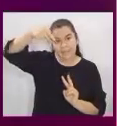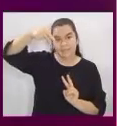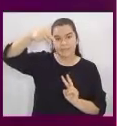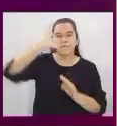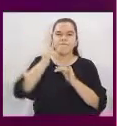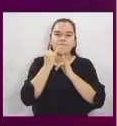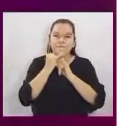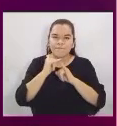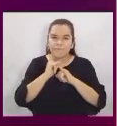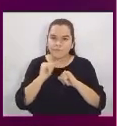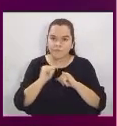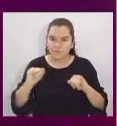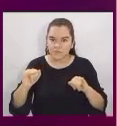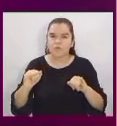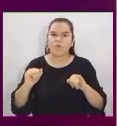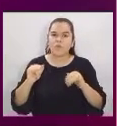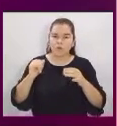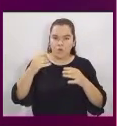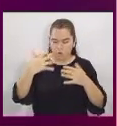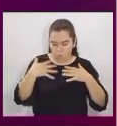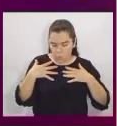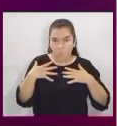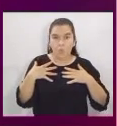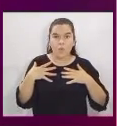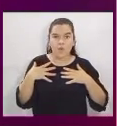estos genes, que son portadores de información